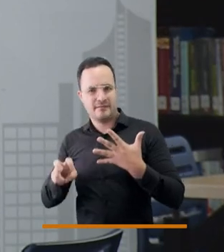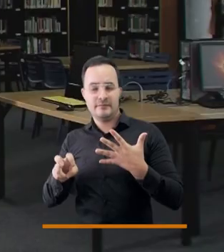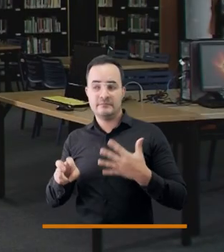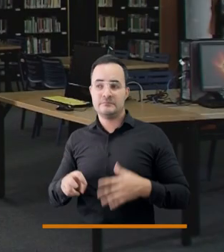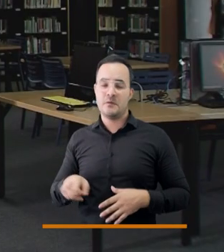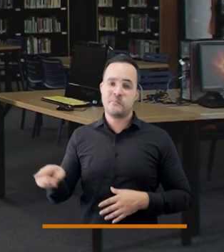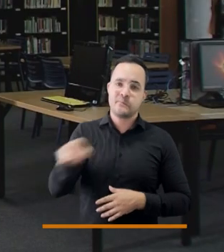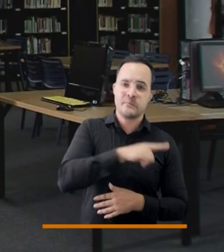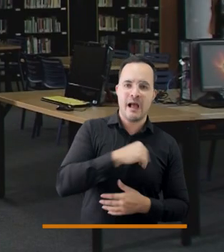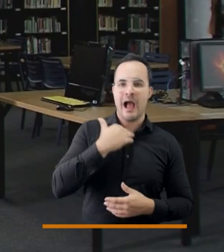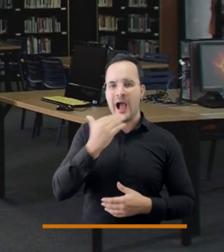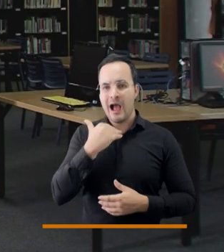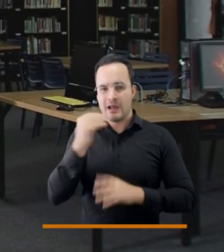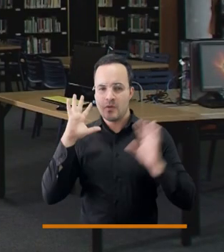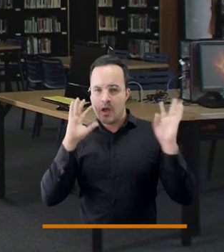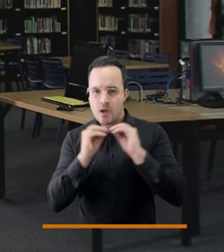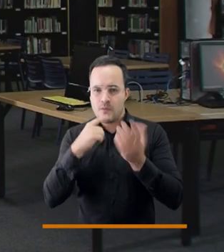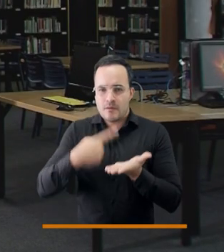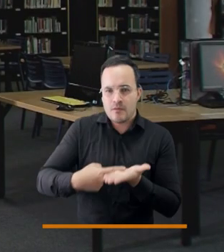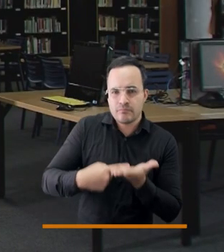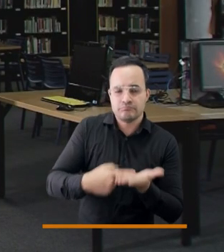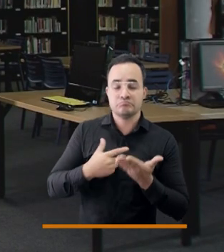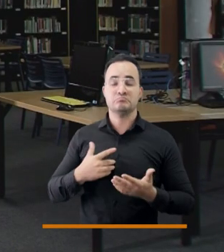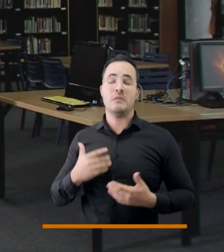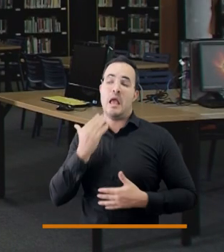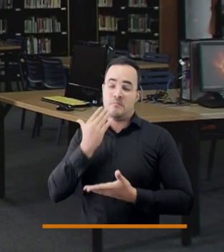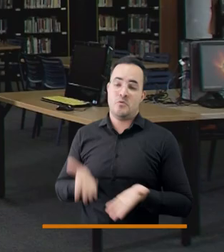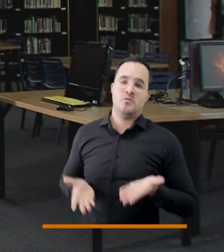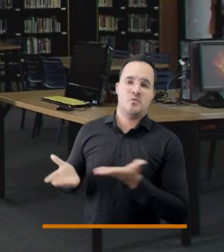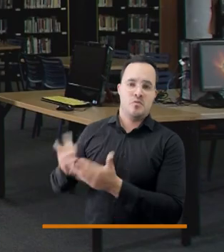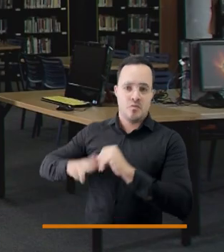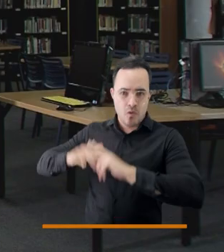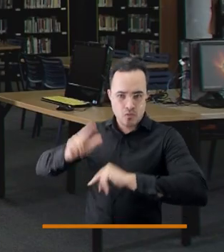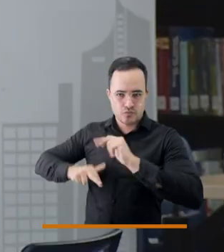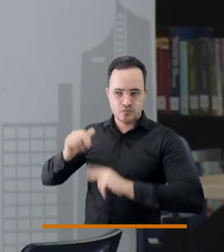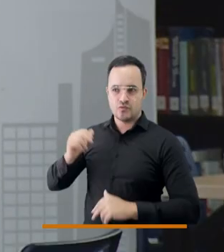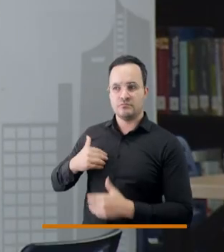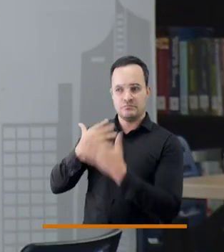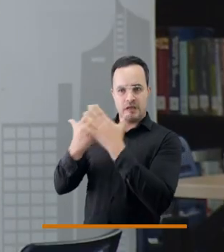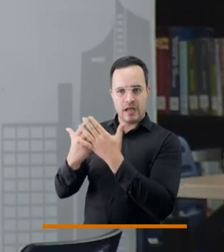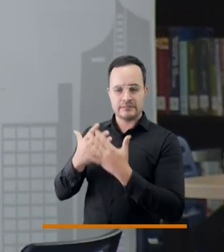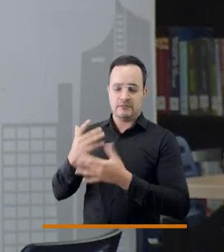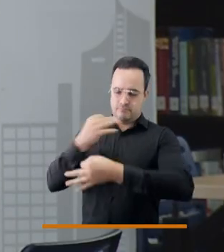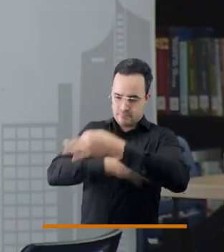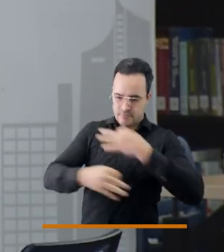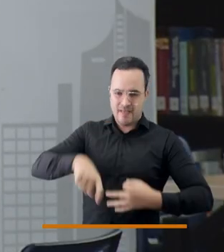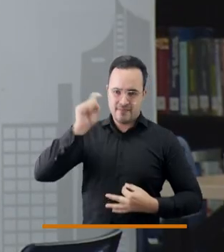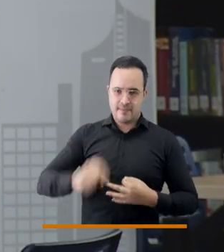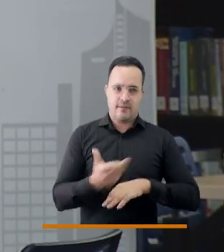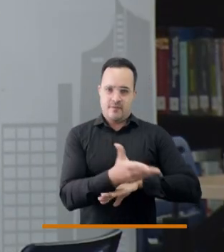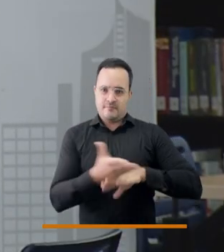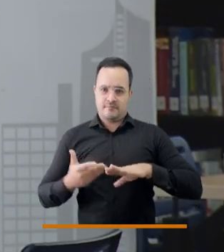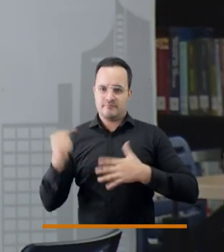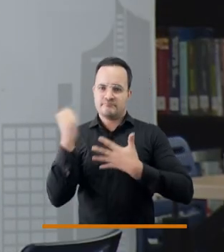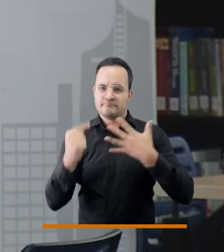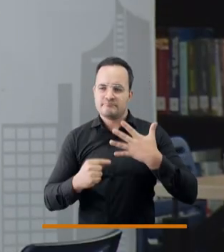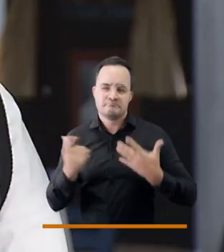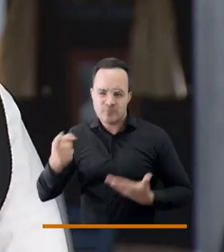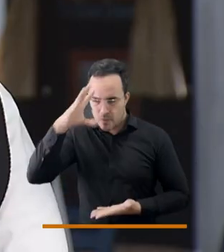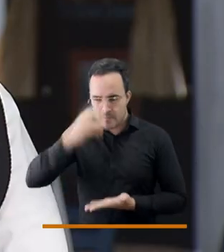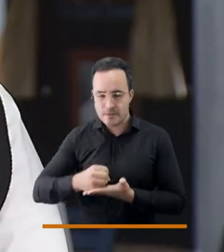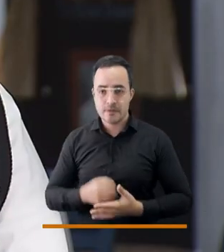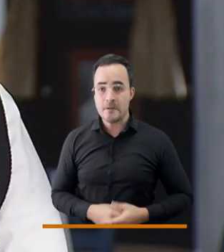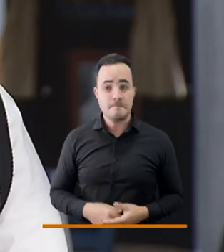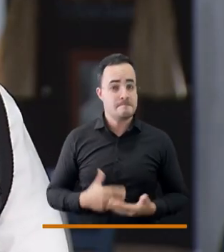compensaciones que se hicieran por la construcción de la cárcel, en caso de llegarse a concluir, ¿cuáles debieran ser? No